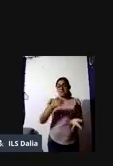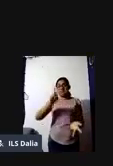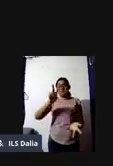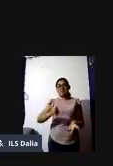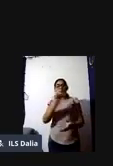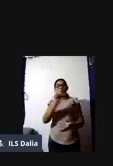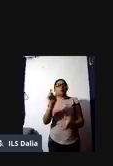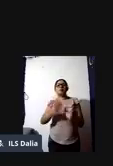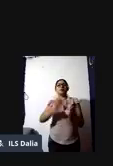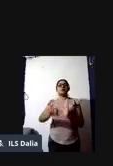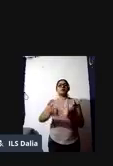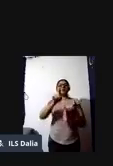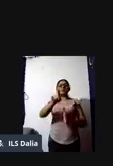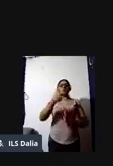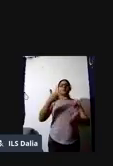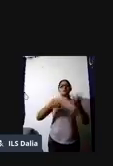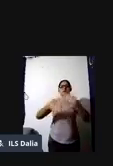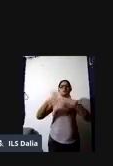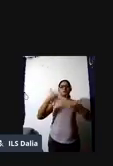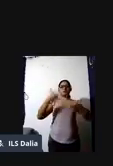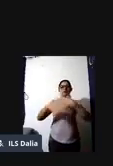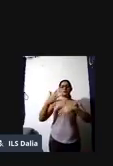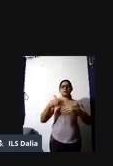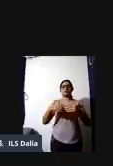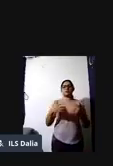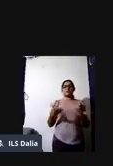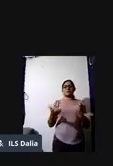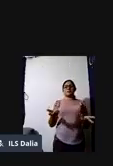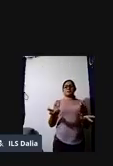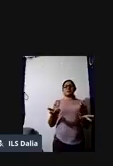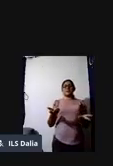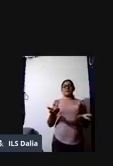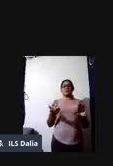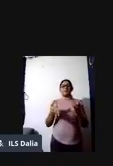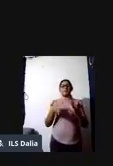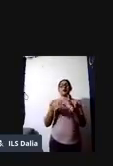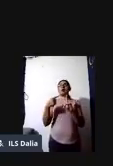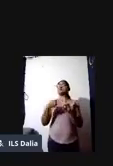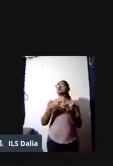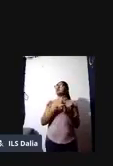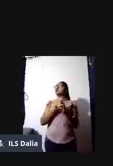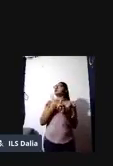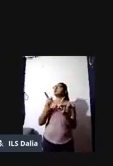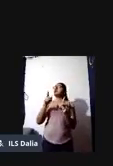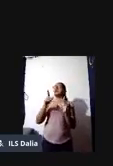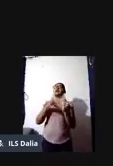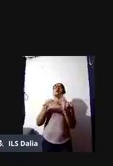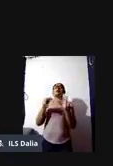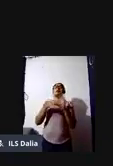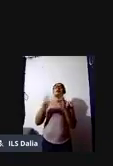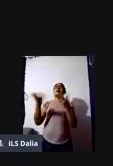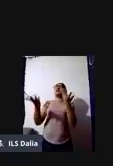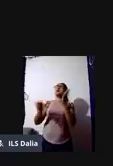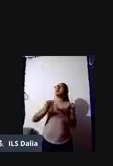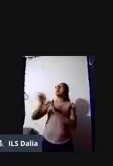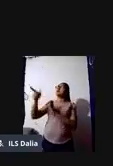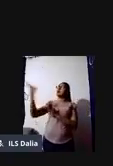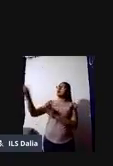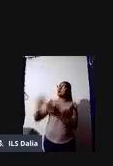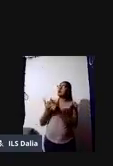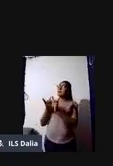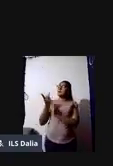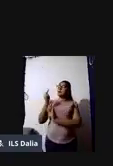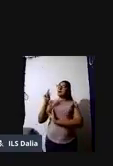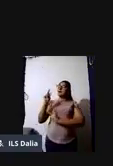cuando empezamos a irnos por la tangente y hablamos del color de la planta, ¿verdad? Y